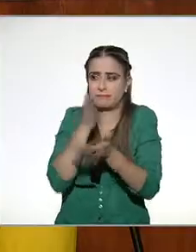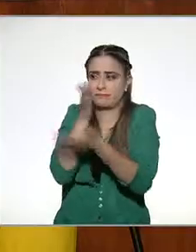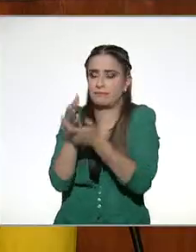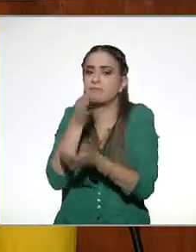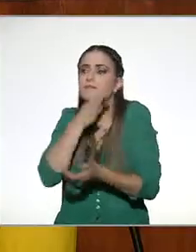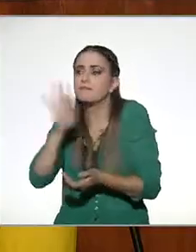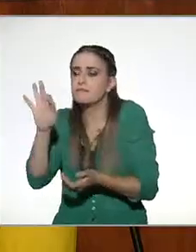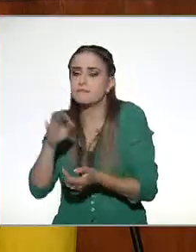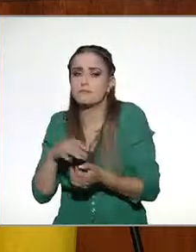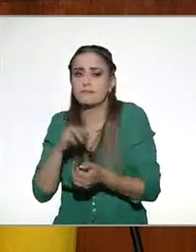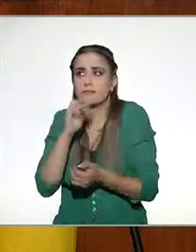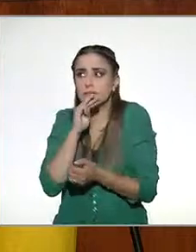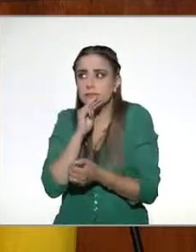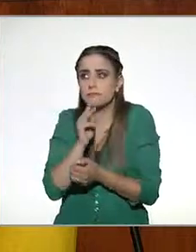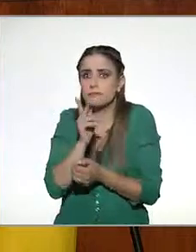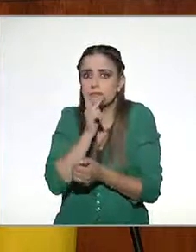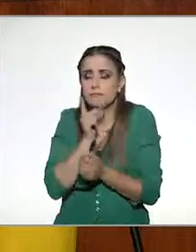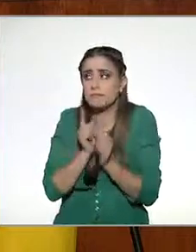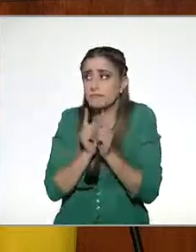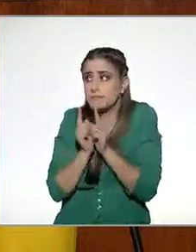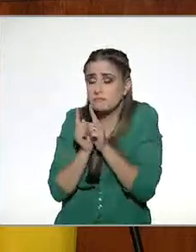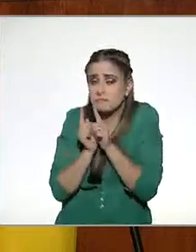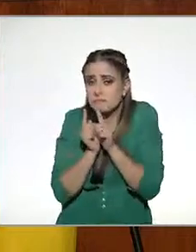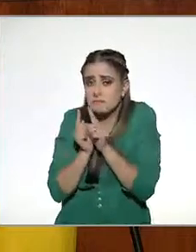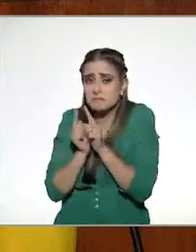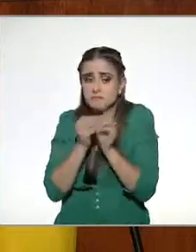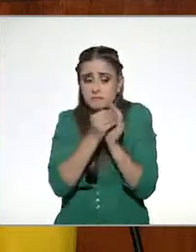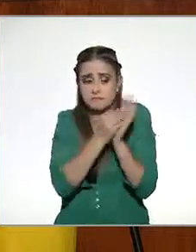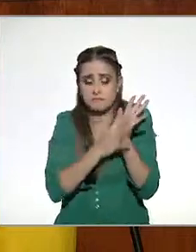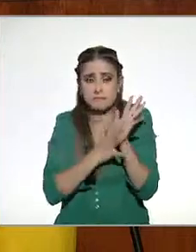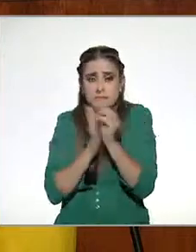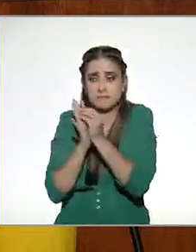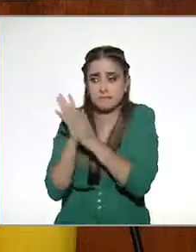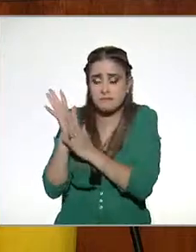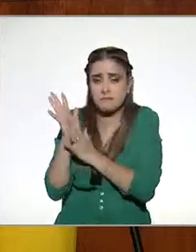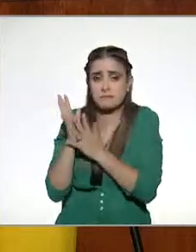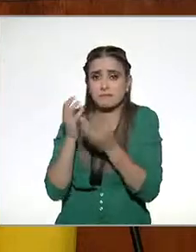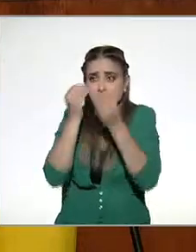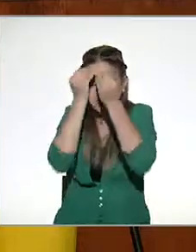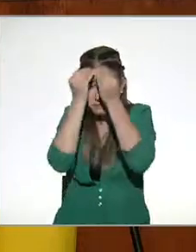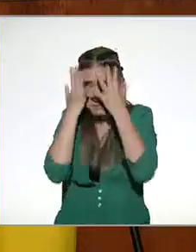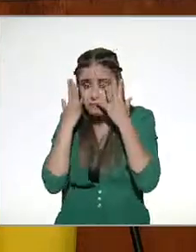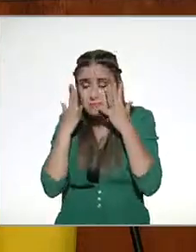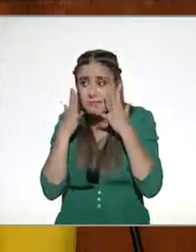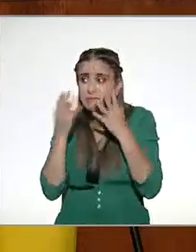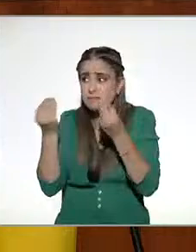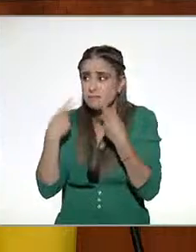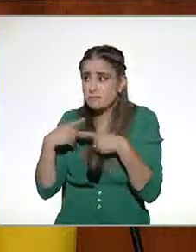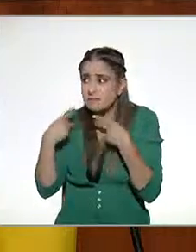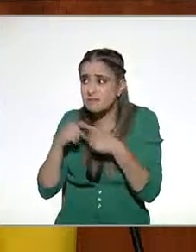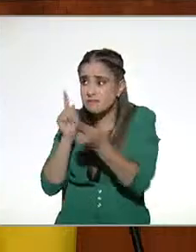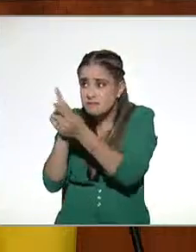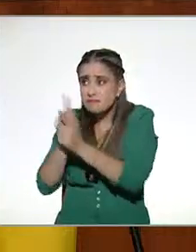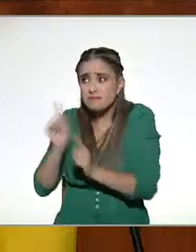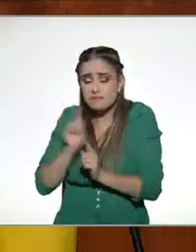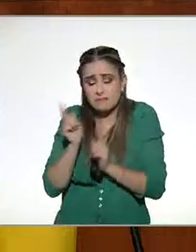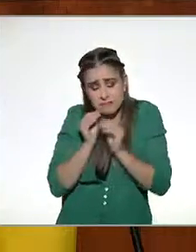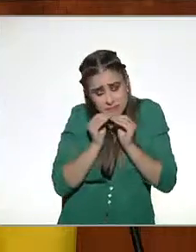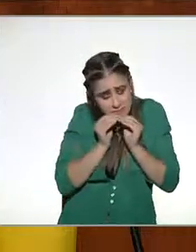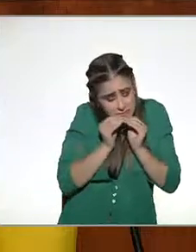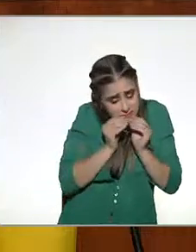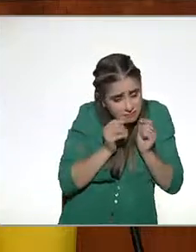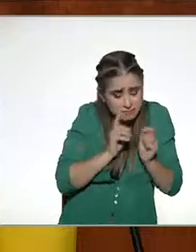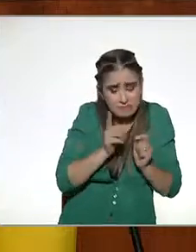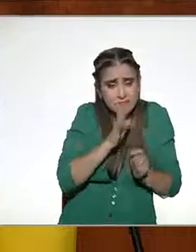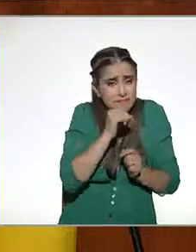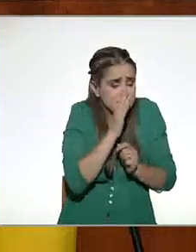no se despega la mamá, este, le sudan las manos, empieza justo a sudar, no quiere inter... Ahí ya se convierte en un